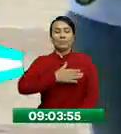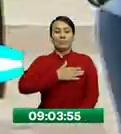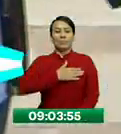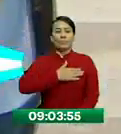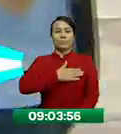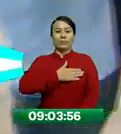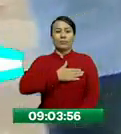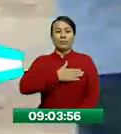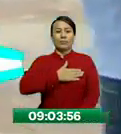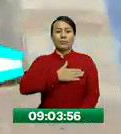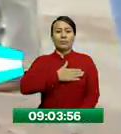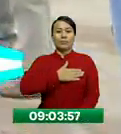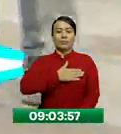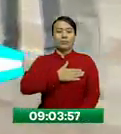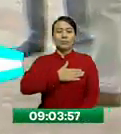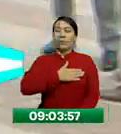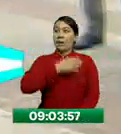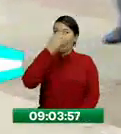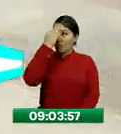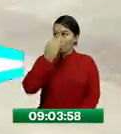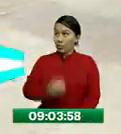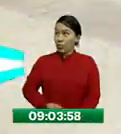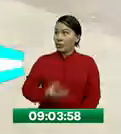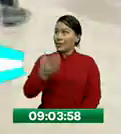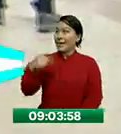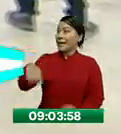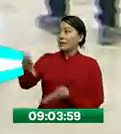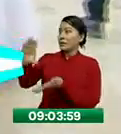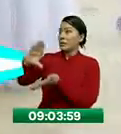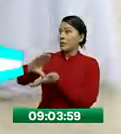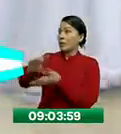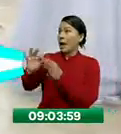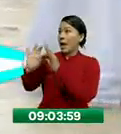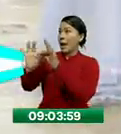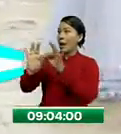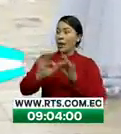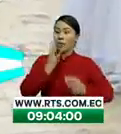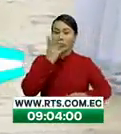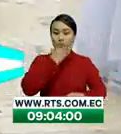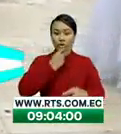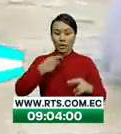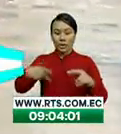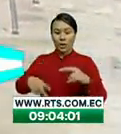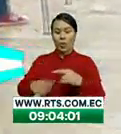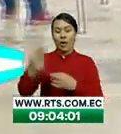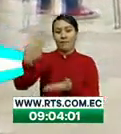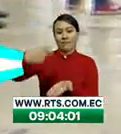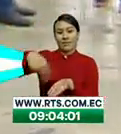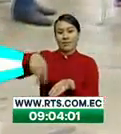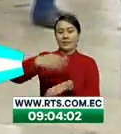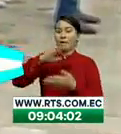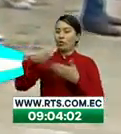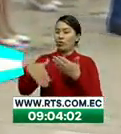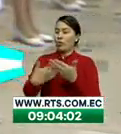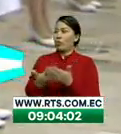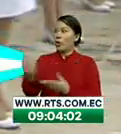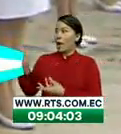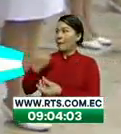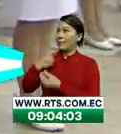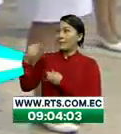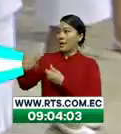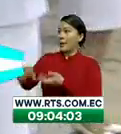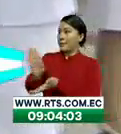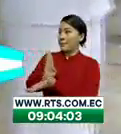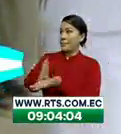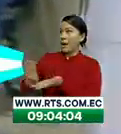A ver, por aquí se avanzamos. Caballero, buenos días. Una ciudad que inicia la fiesta con todo, tirando, como dicen por ahí en el barrio, la